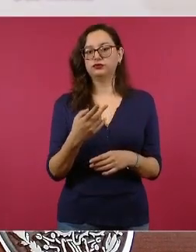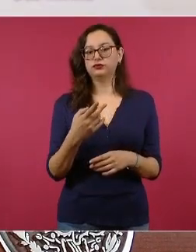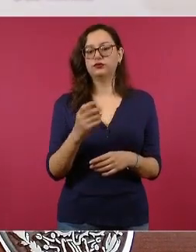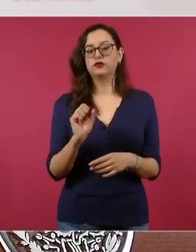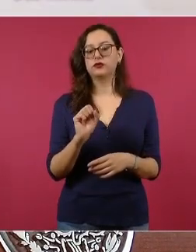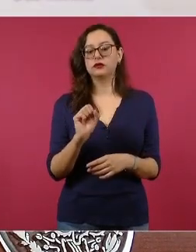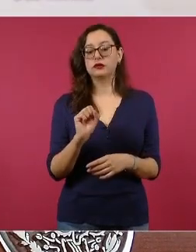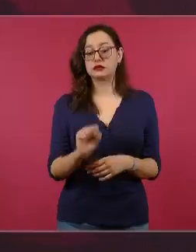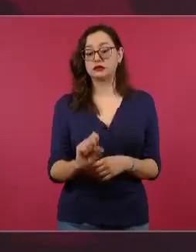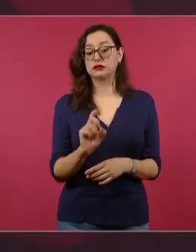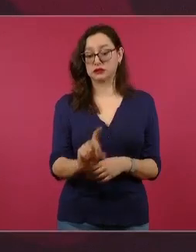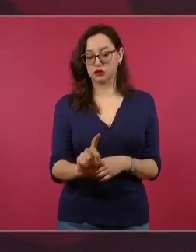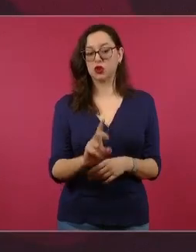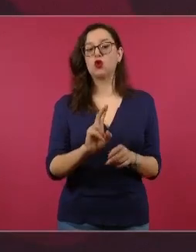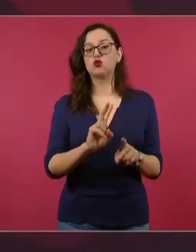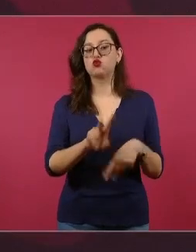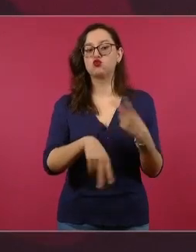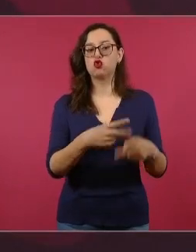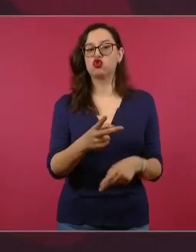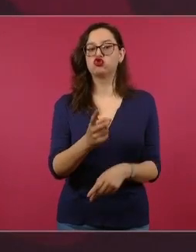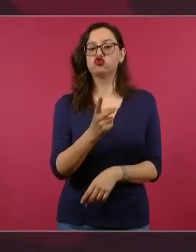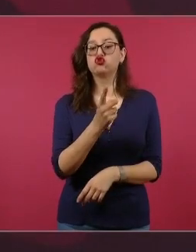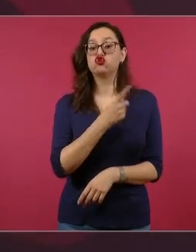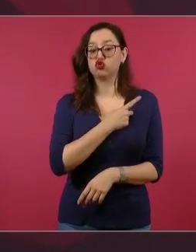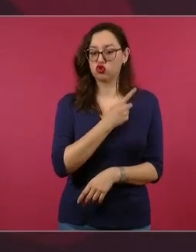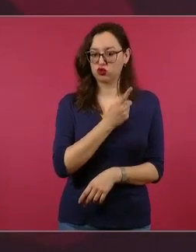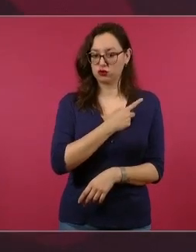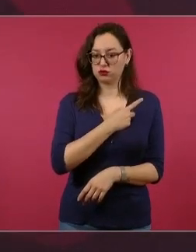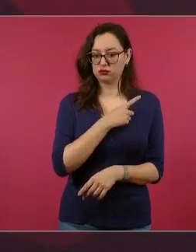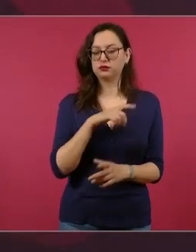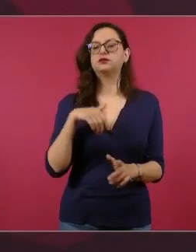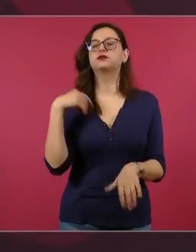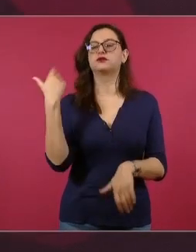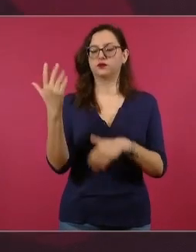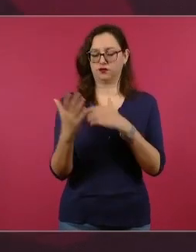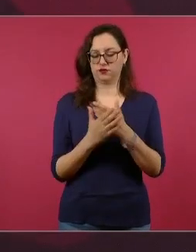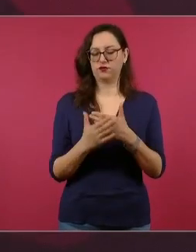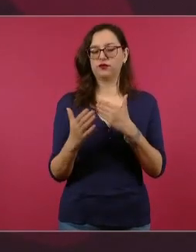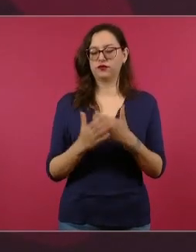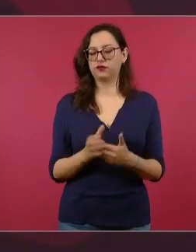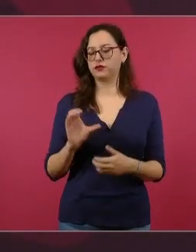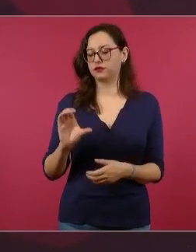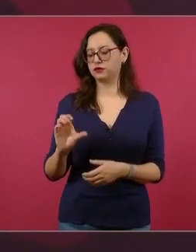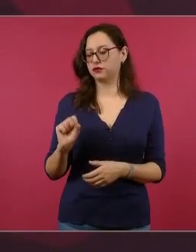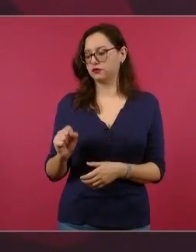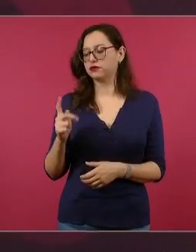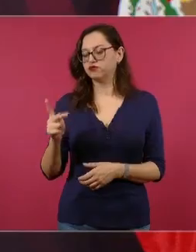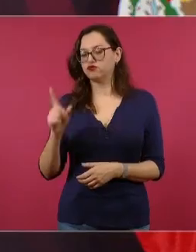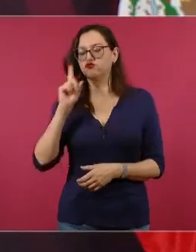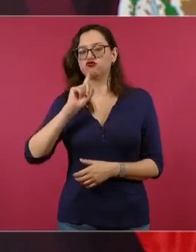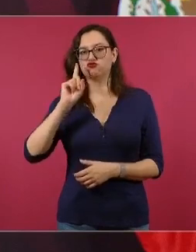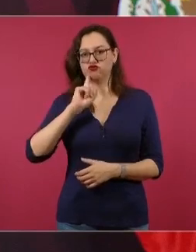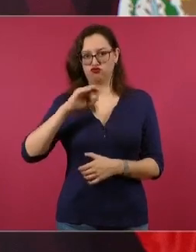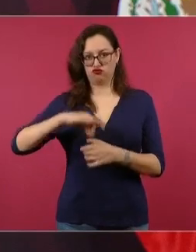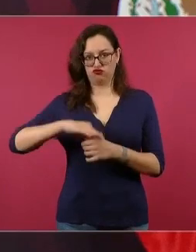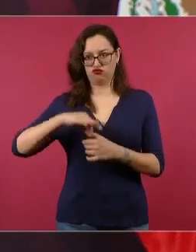esta semana, este fin de semana, vamos juntos a